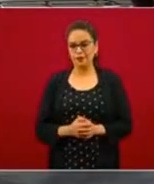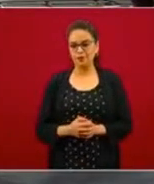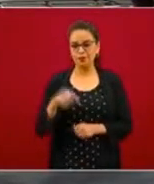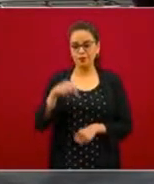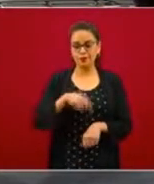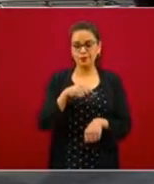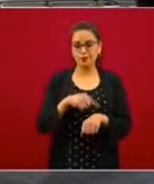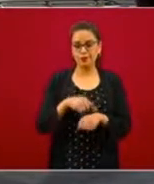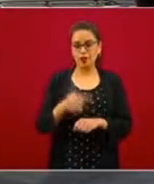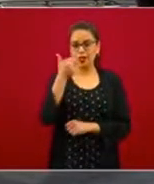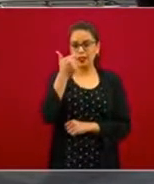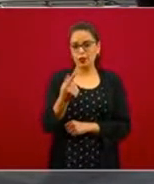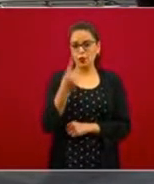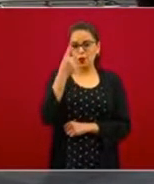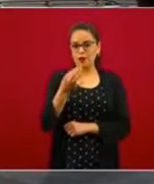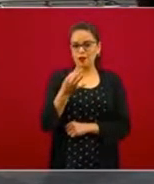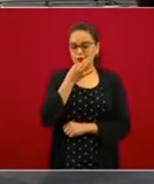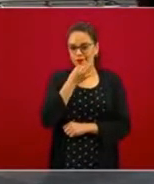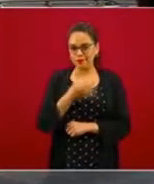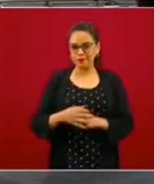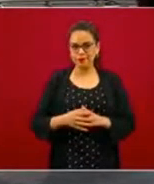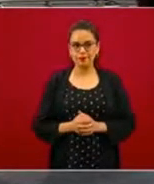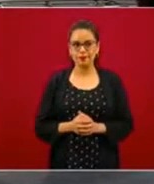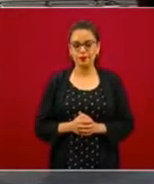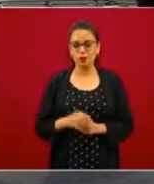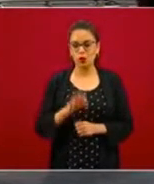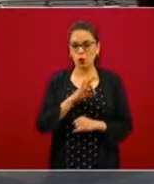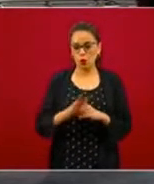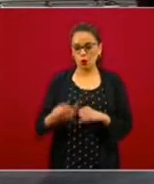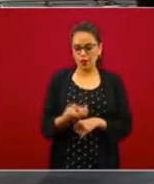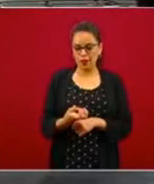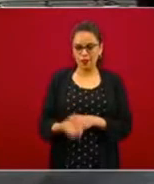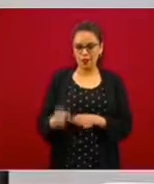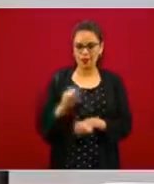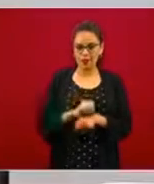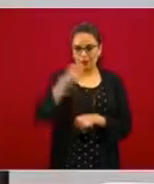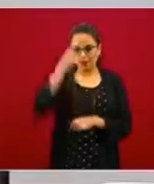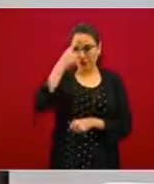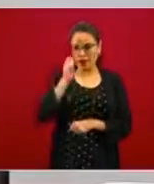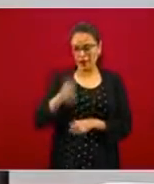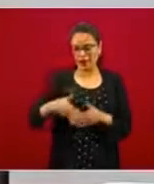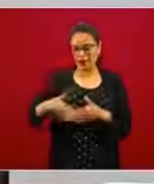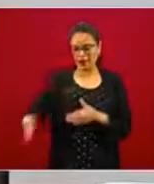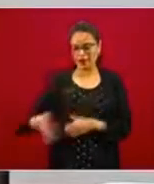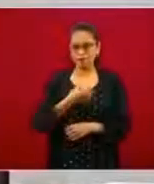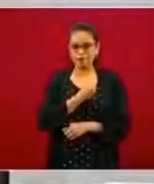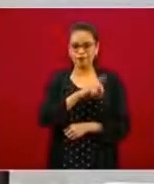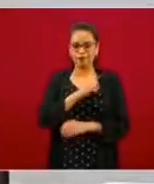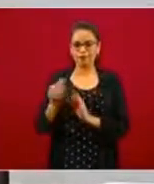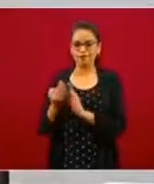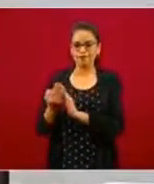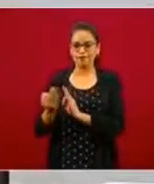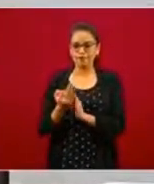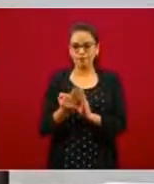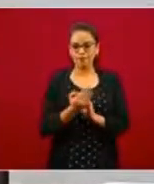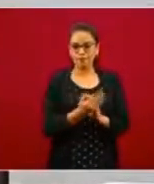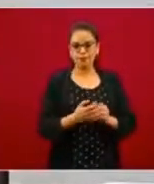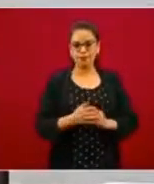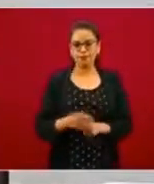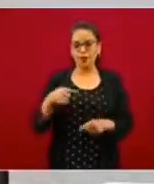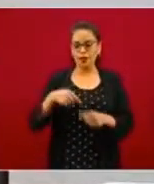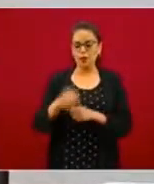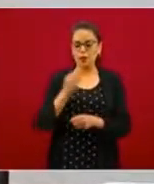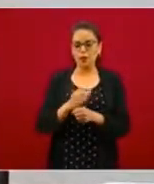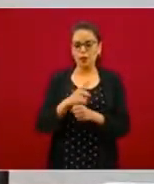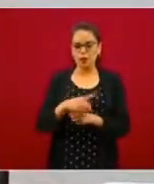Distancia. Y estamos en el Palacio Nacional de México, en la Ciudad de México, y vamos a empezar la conferencia